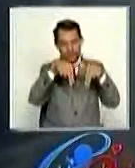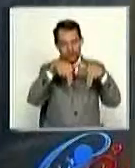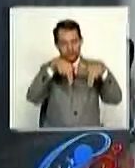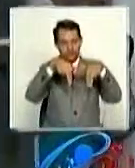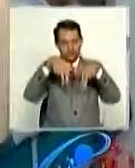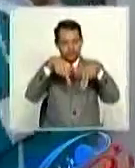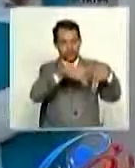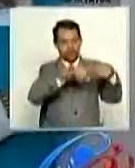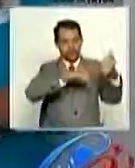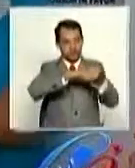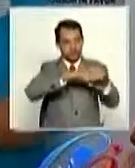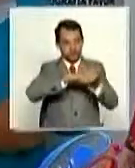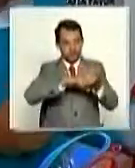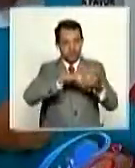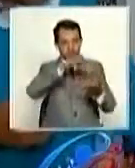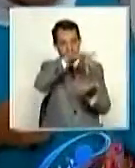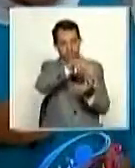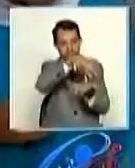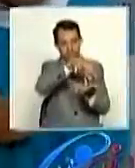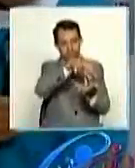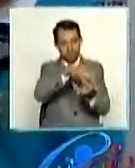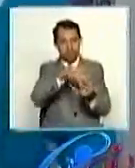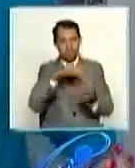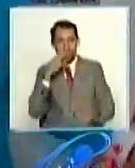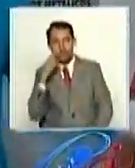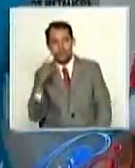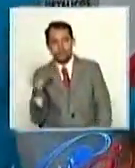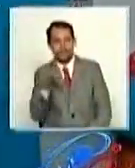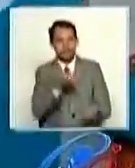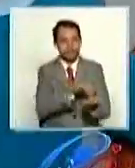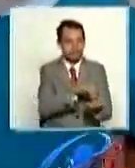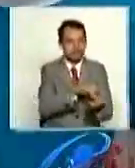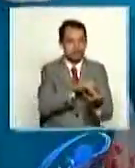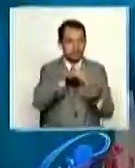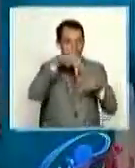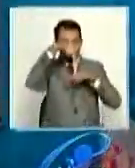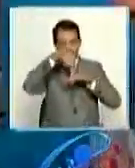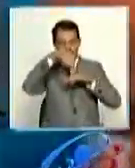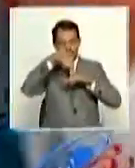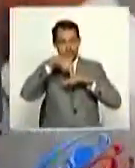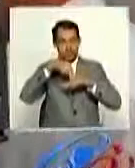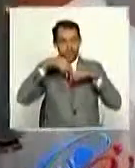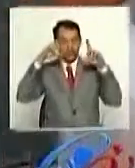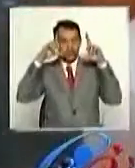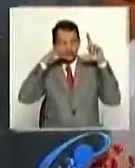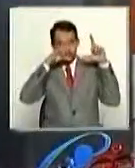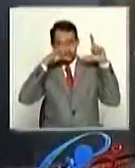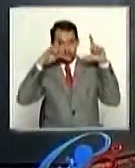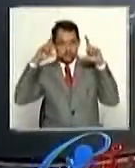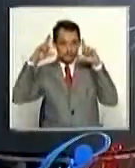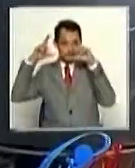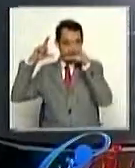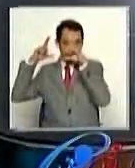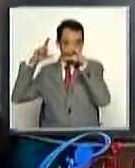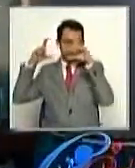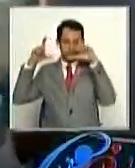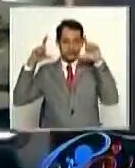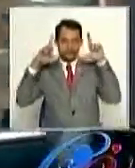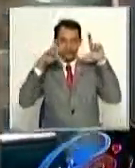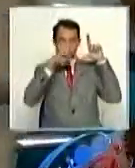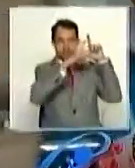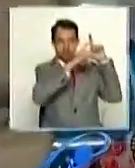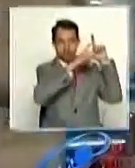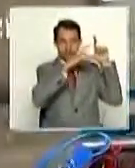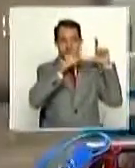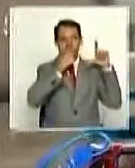está montado? Ya está, sí, ya entonces está. Abelardo nos colabora. Don Abelardo, ¿usted tiene algo que retirarse de la boca? Sí, él se retira